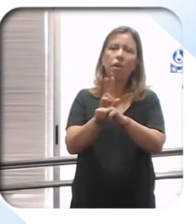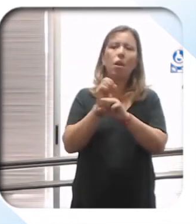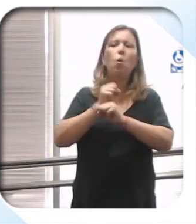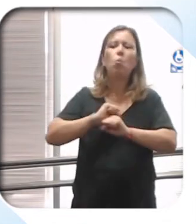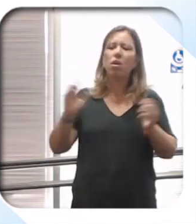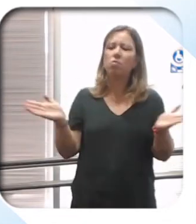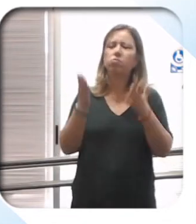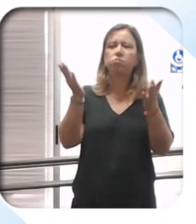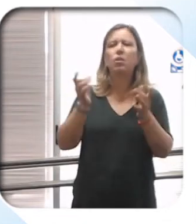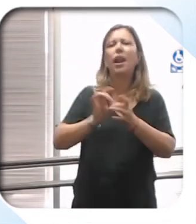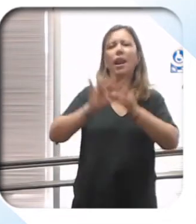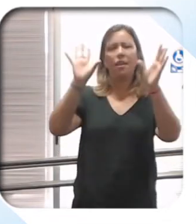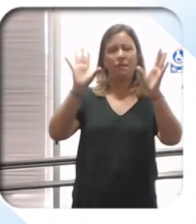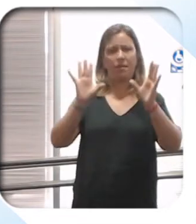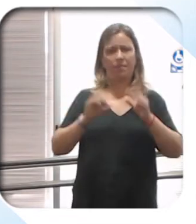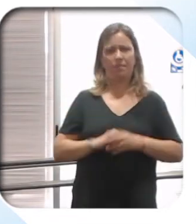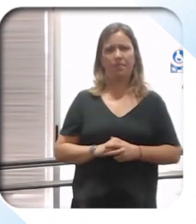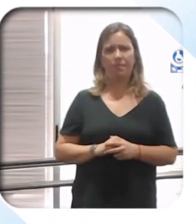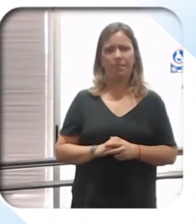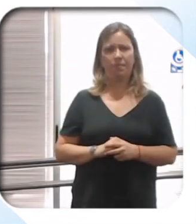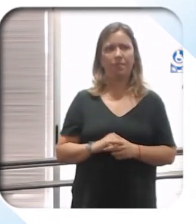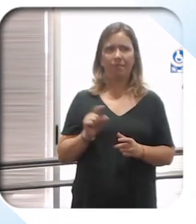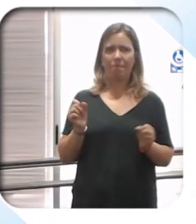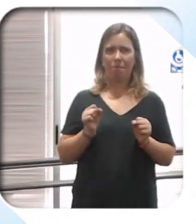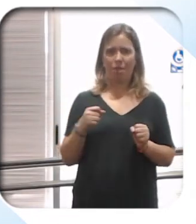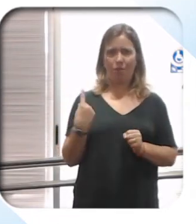plenitud. Da escalofríos.